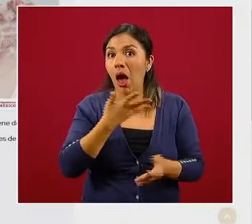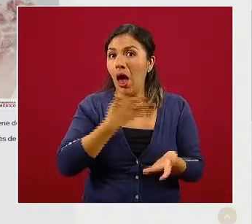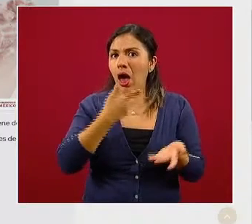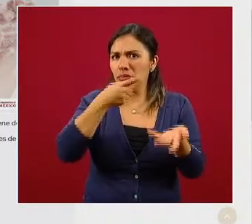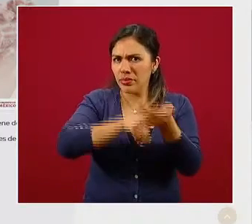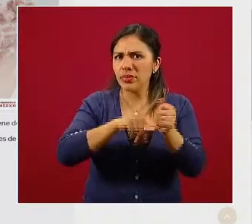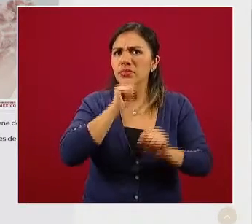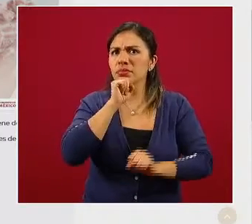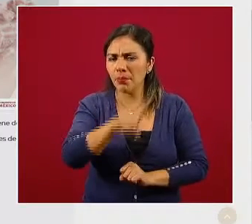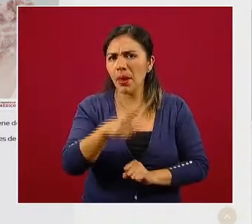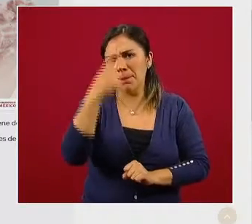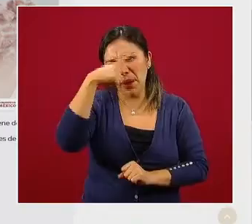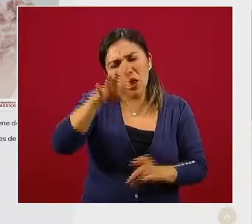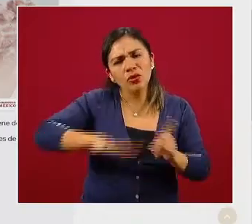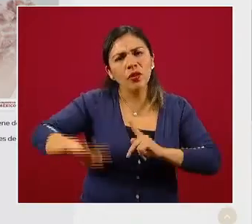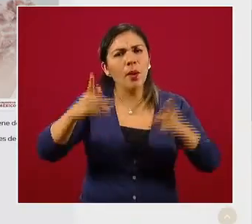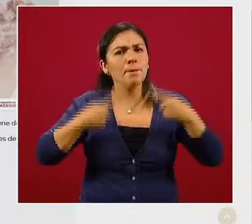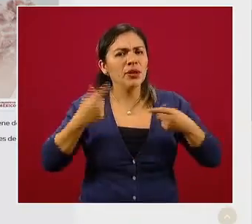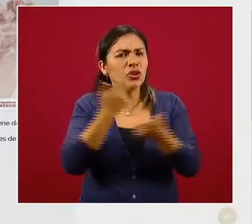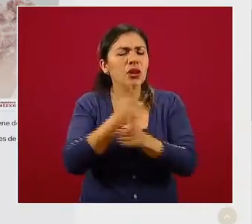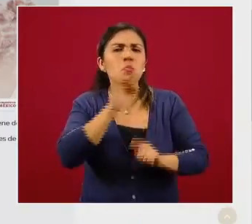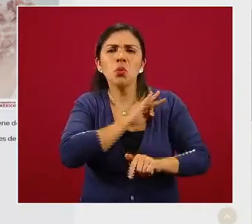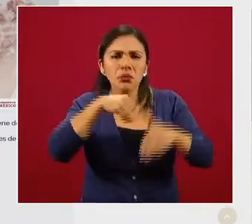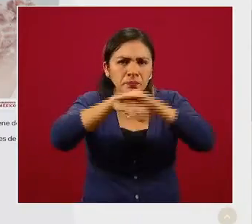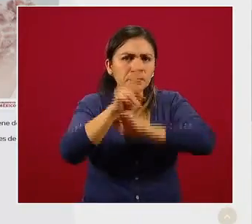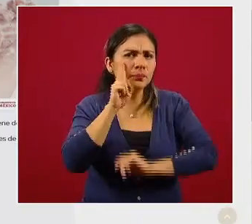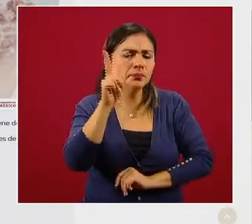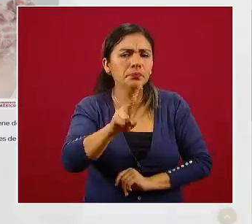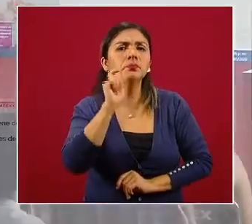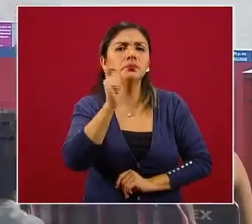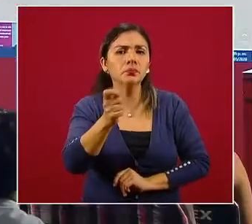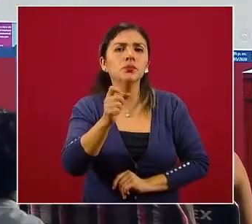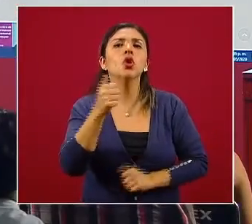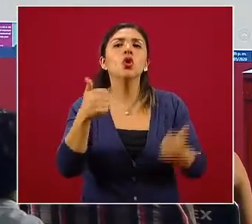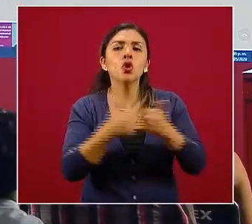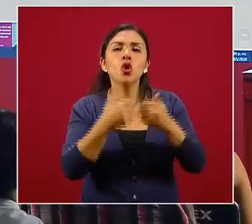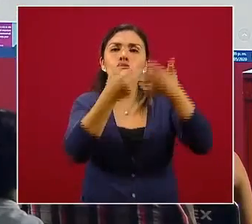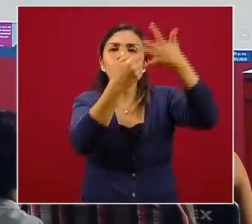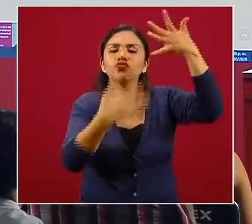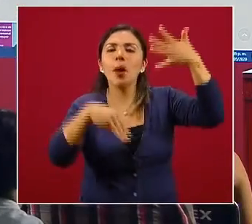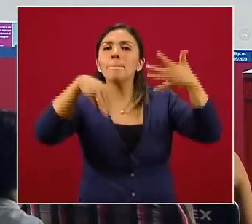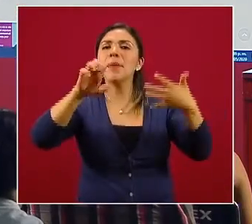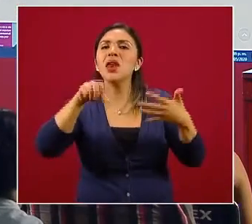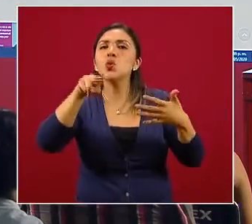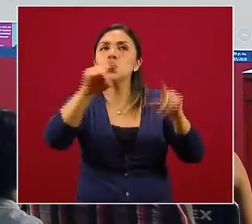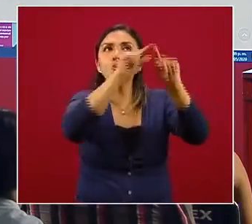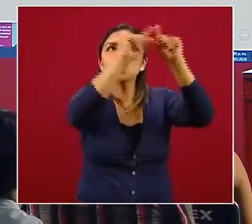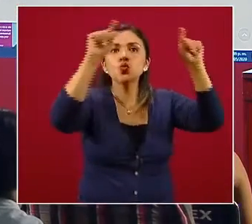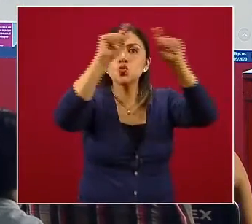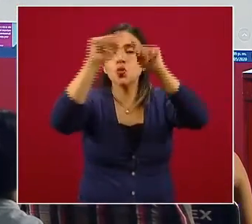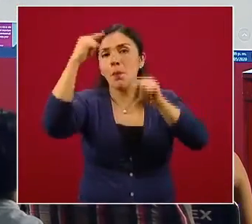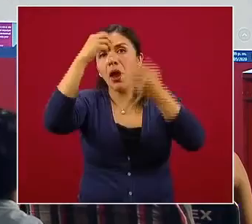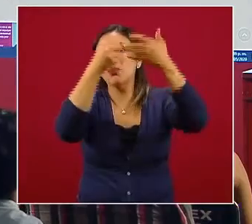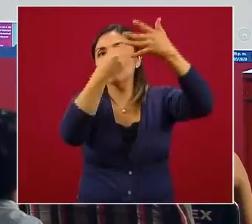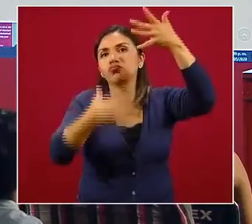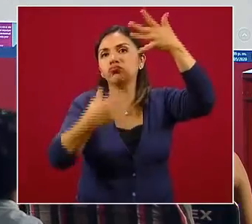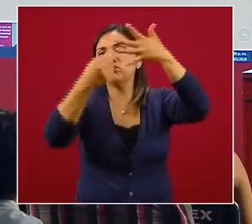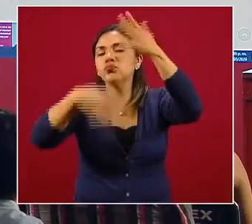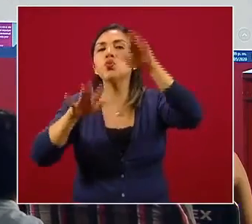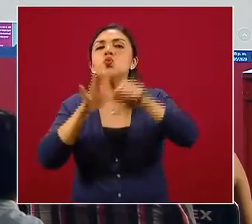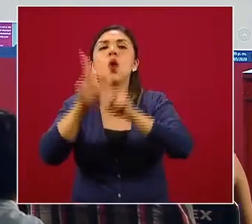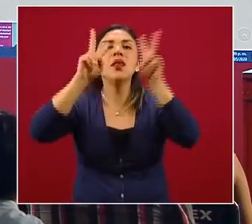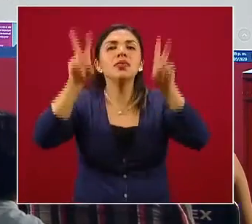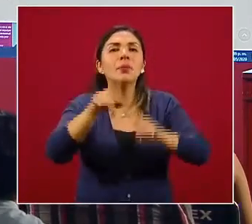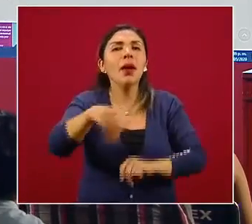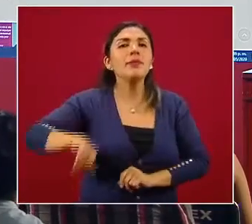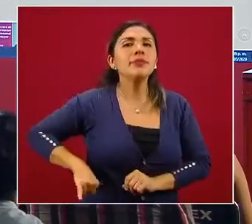consulta para público general, es a través de los menús de arriba, para desplegar cuál es el tema